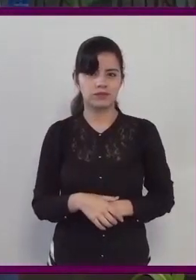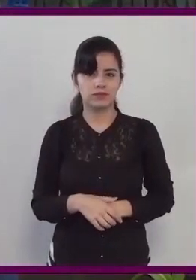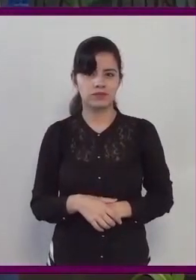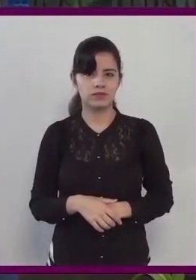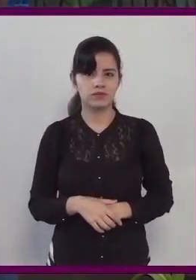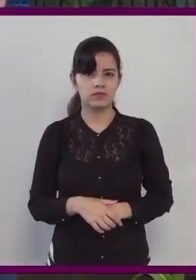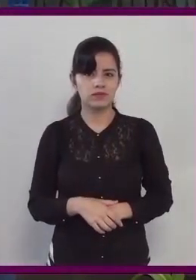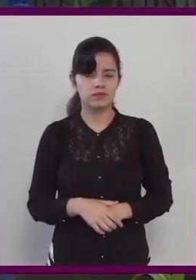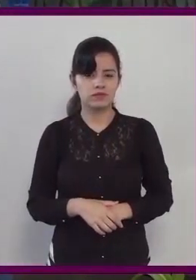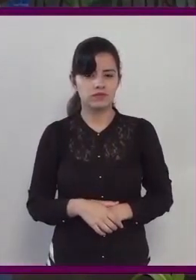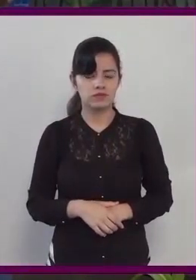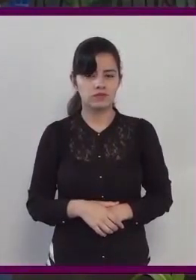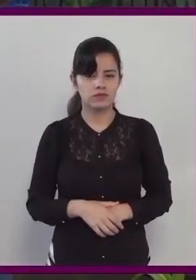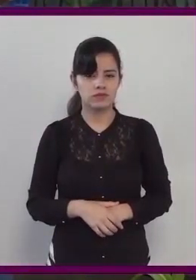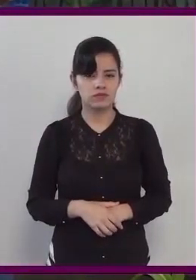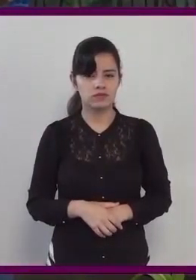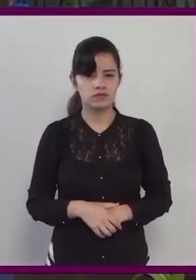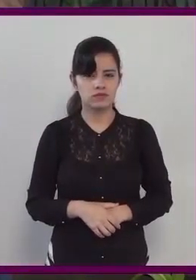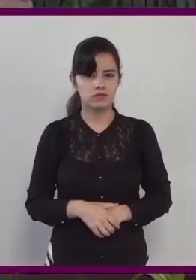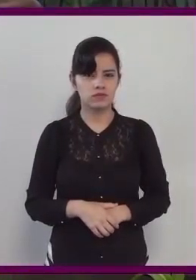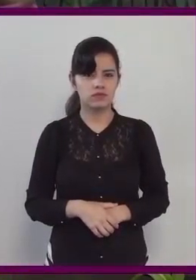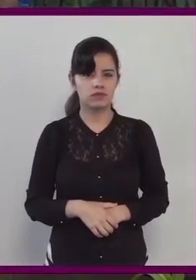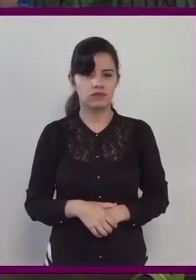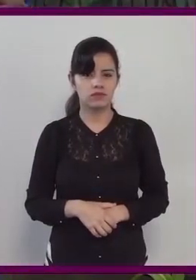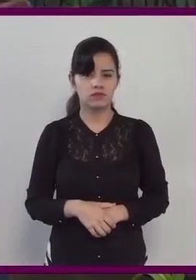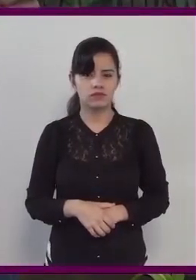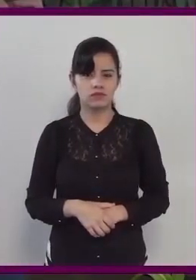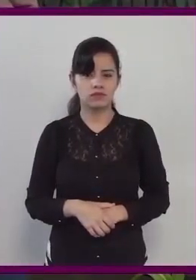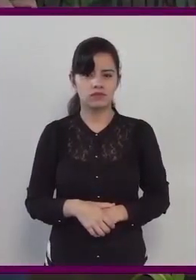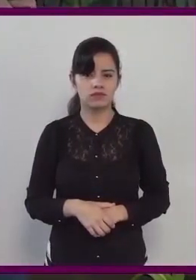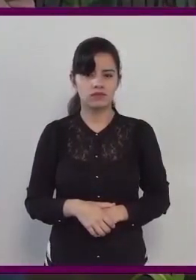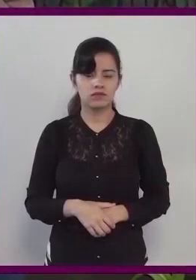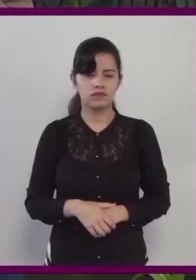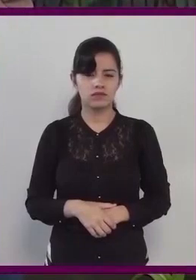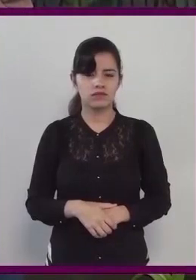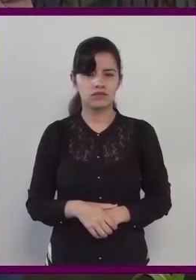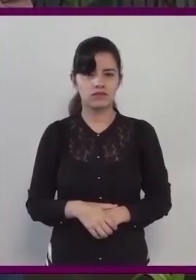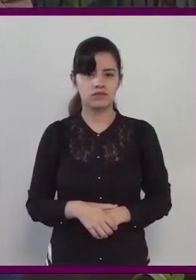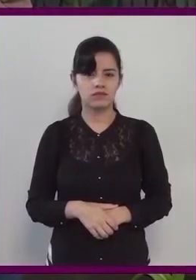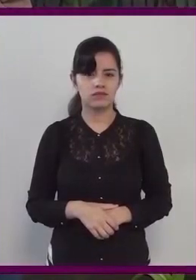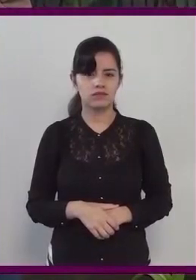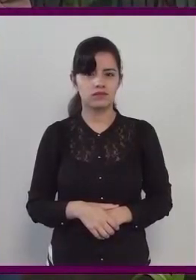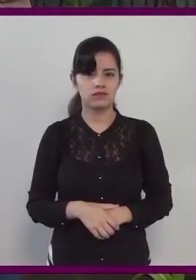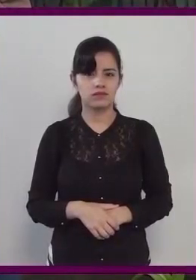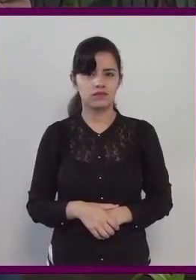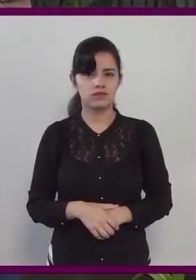nuestras redes sociales. Queremos saber de ustedes. Esto es Jóvenes en TV.